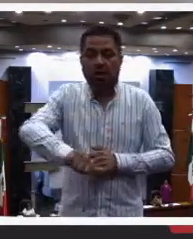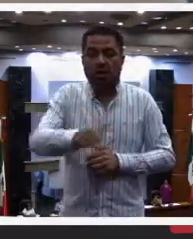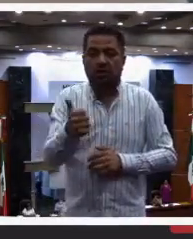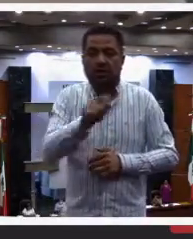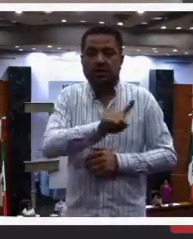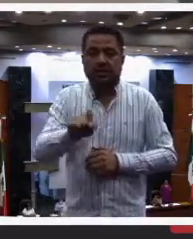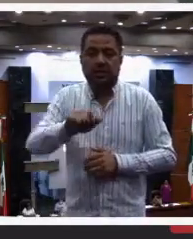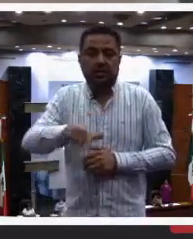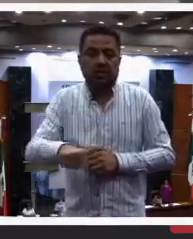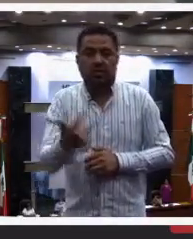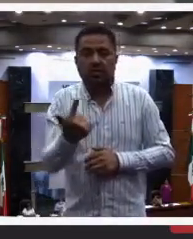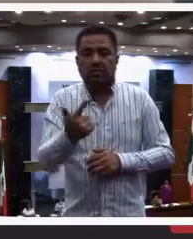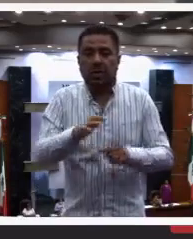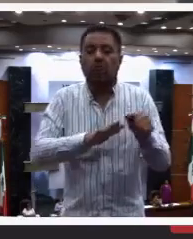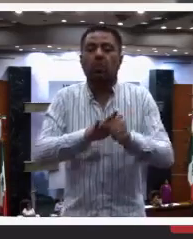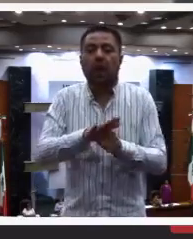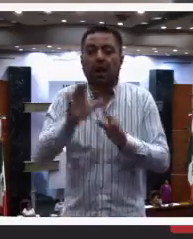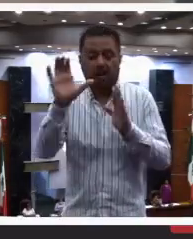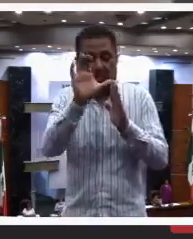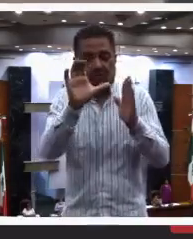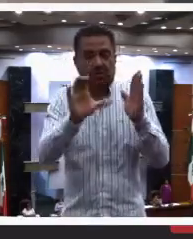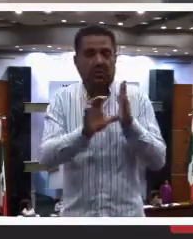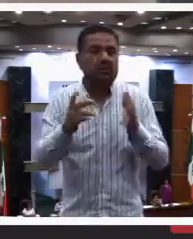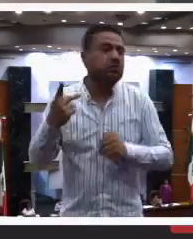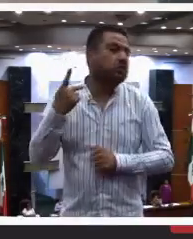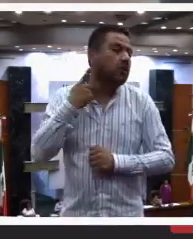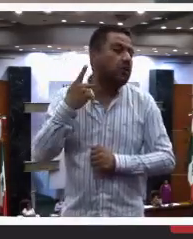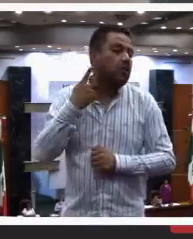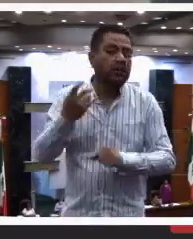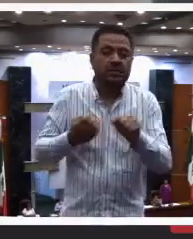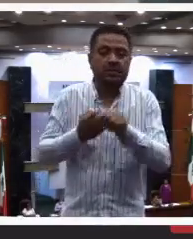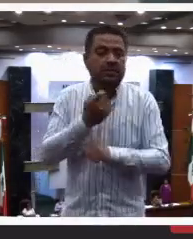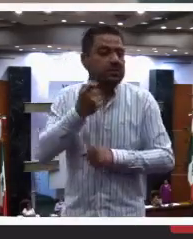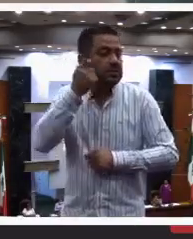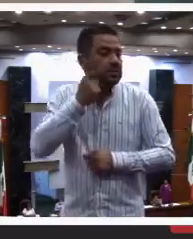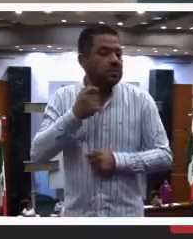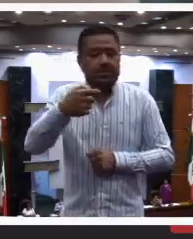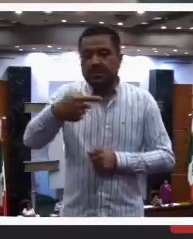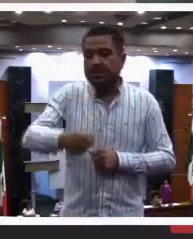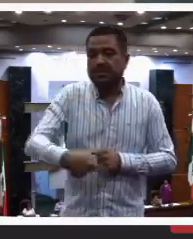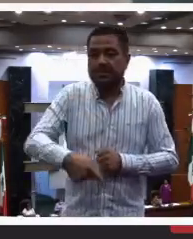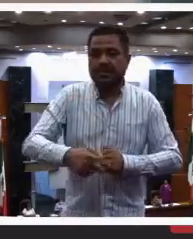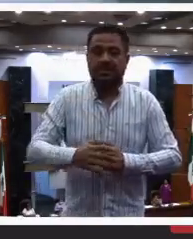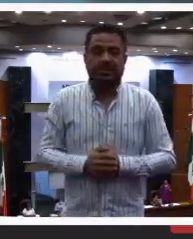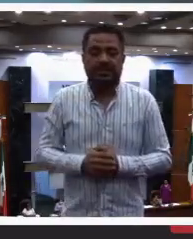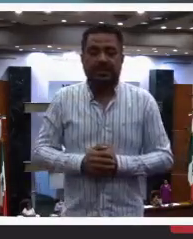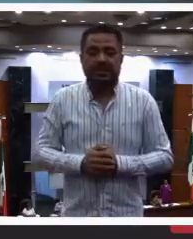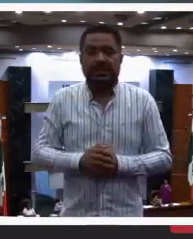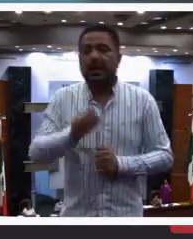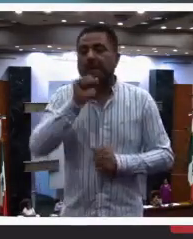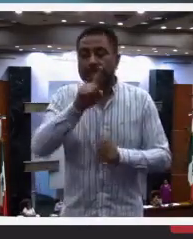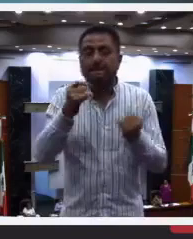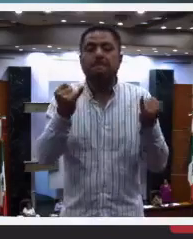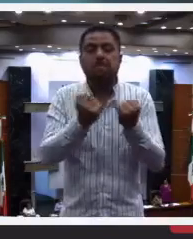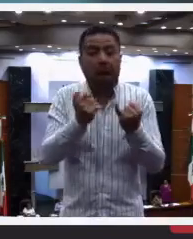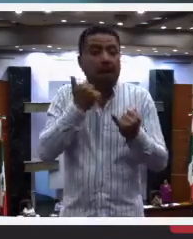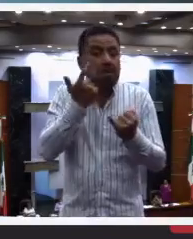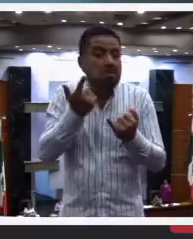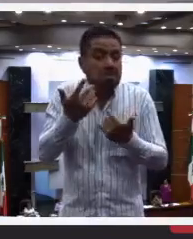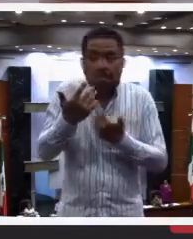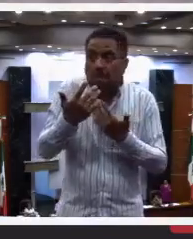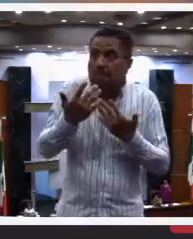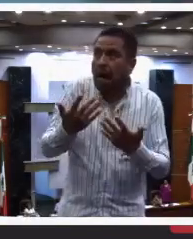y 112 de la constitución política del Estado libre y soberano de Guerrero y deseen